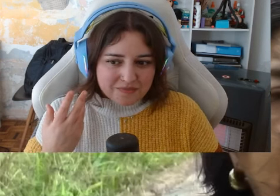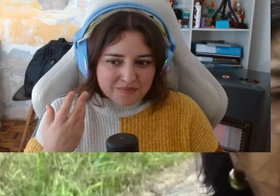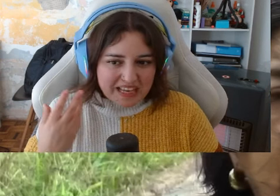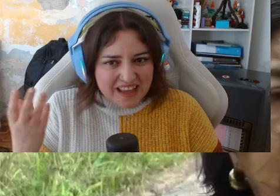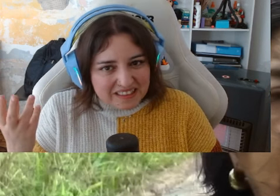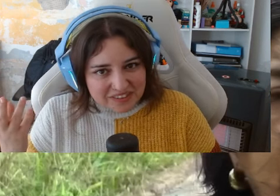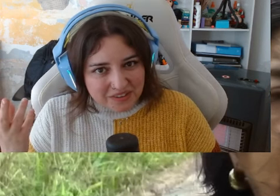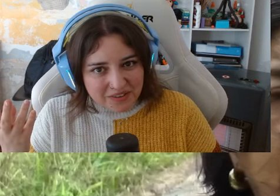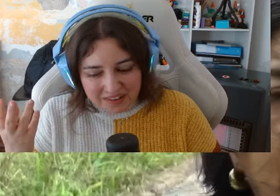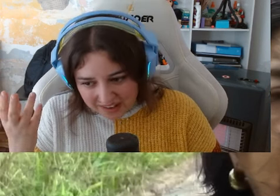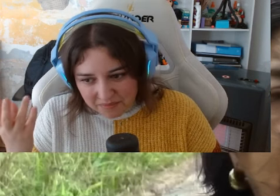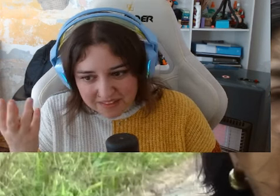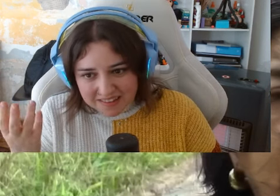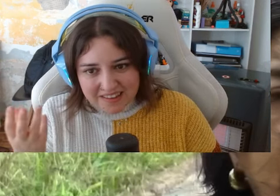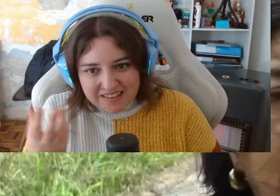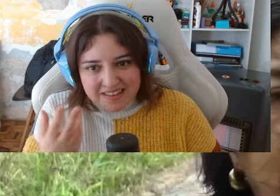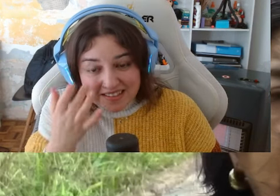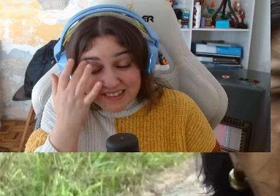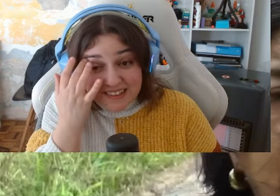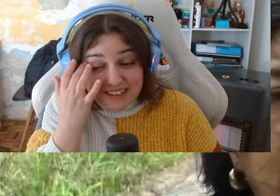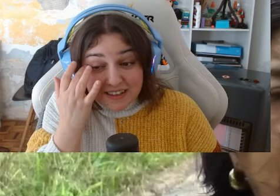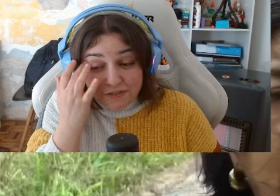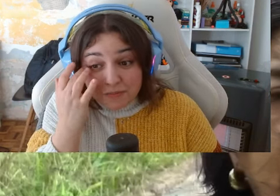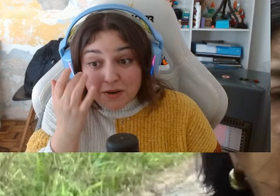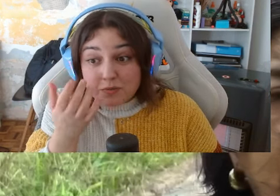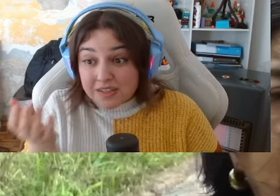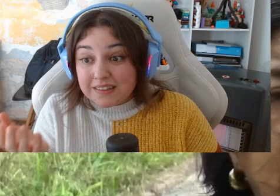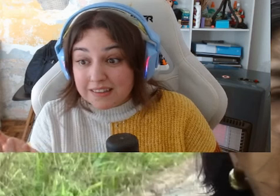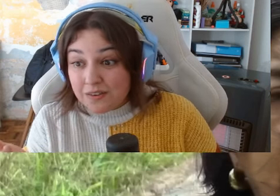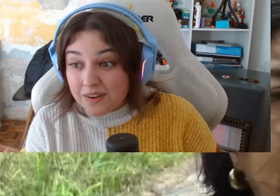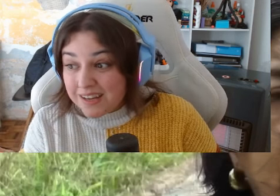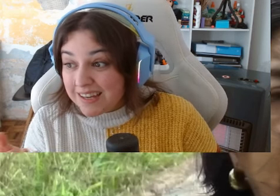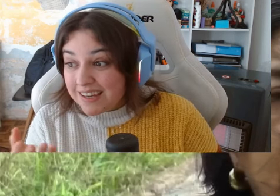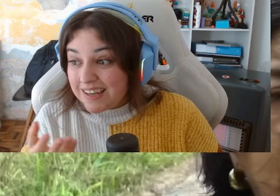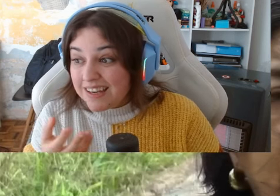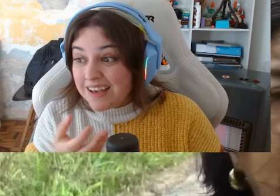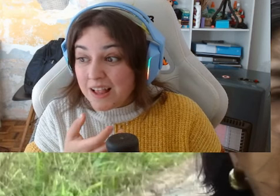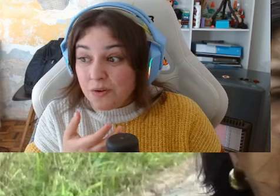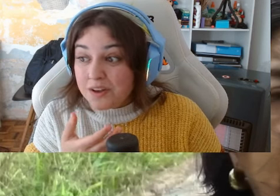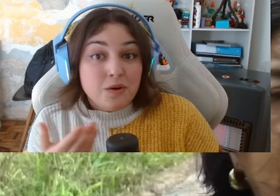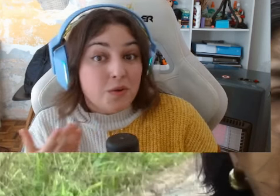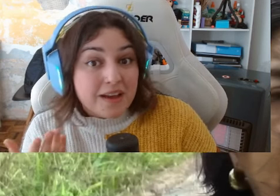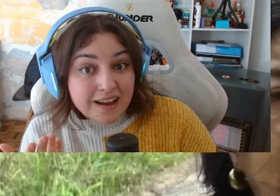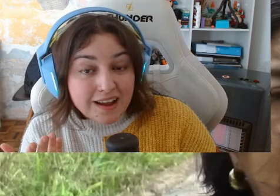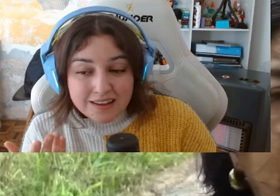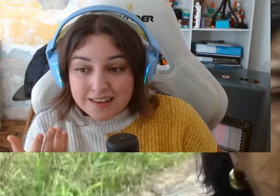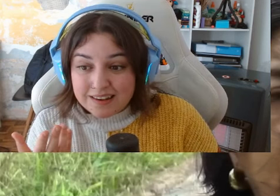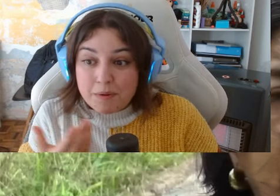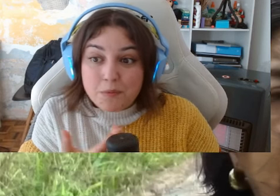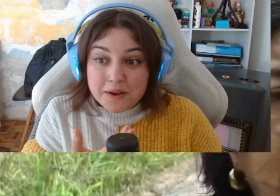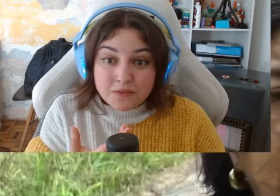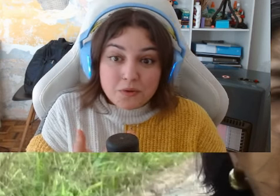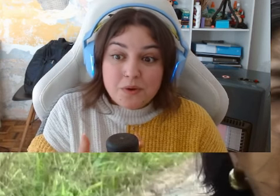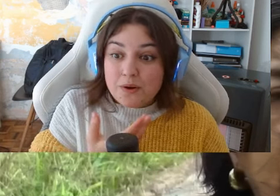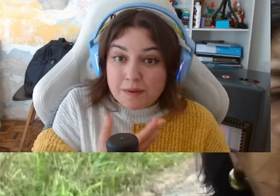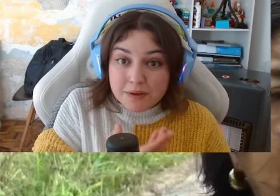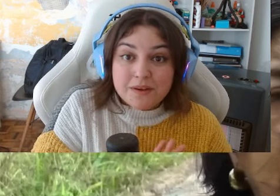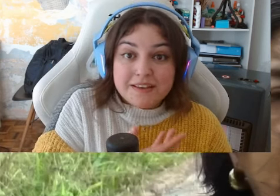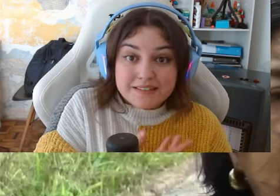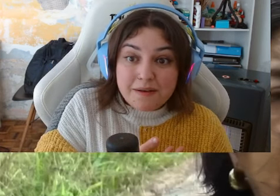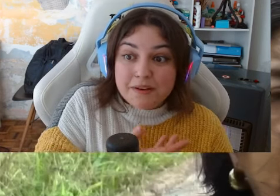inédito, realmente, que se transforma en un sendero algo que no lo era, y rememorando